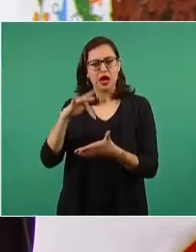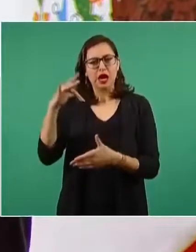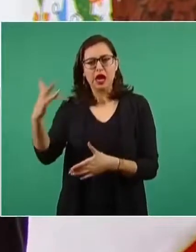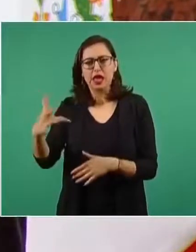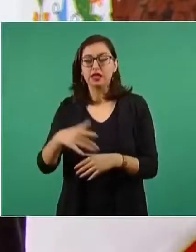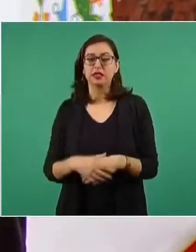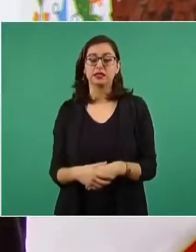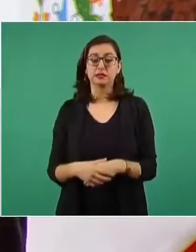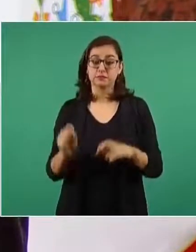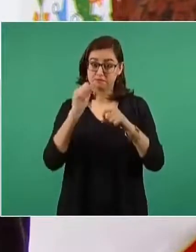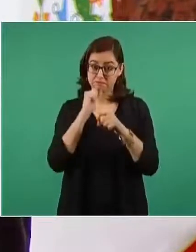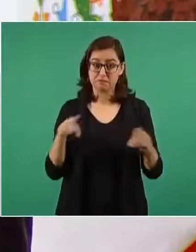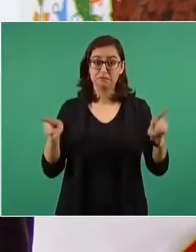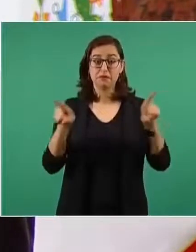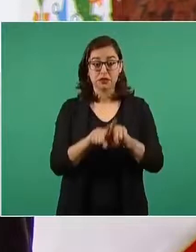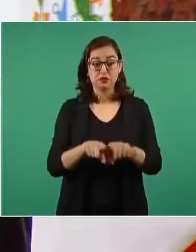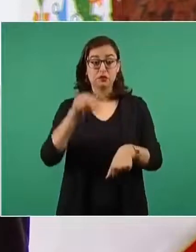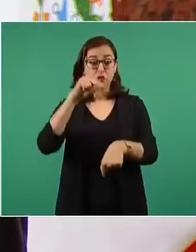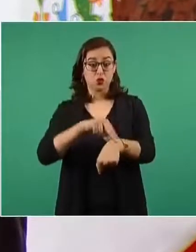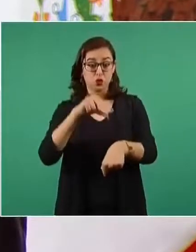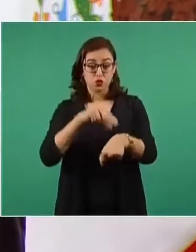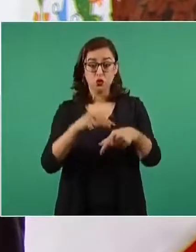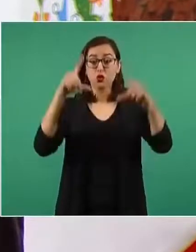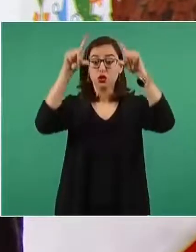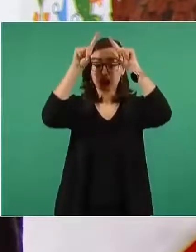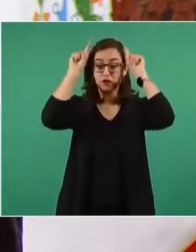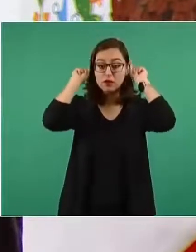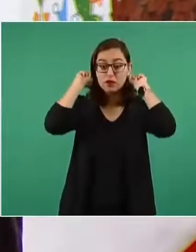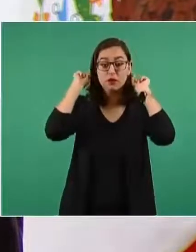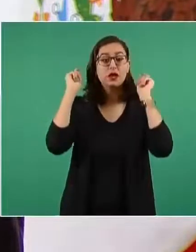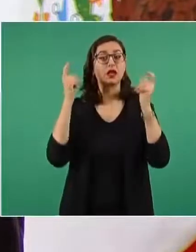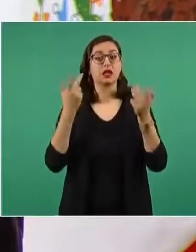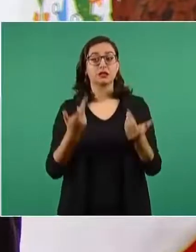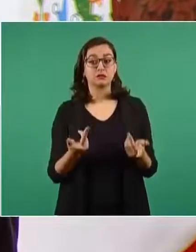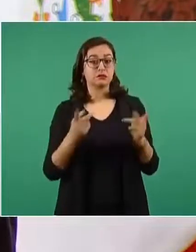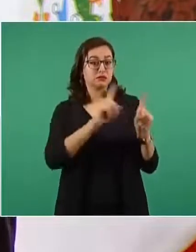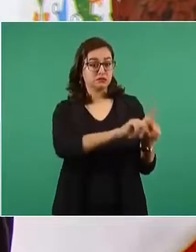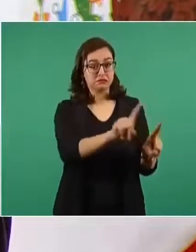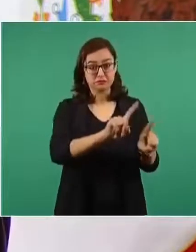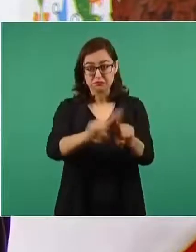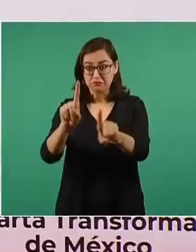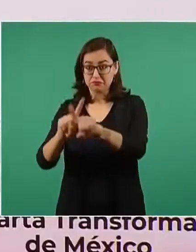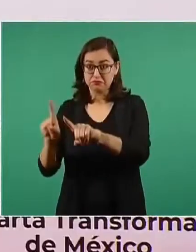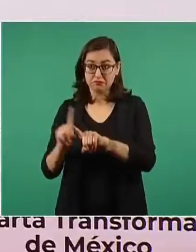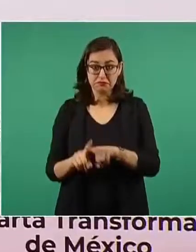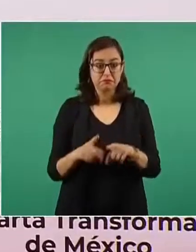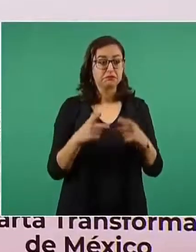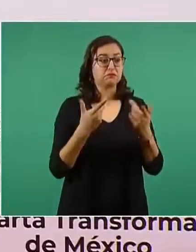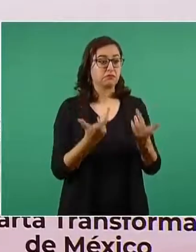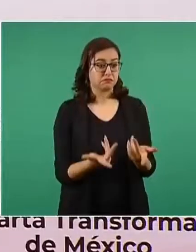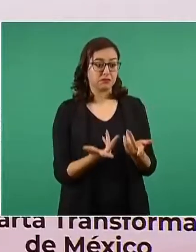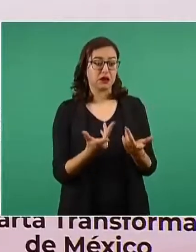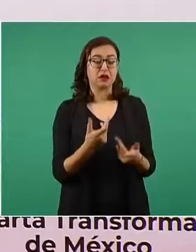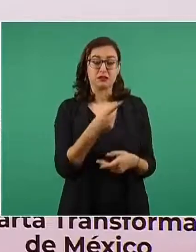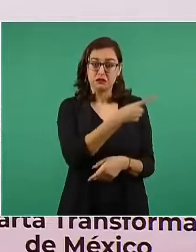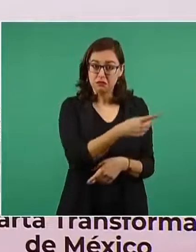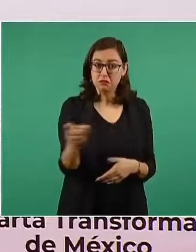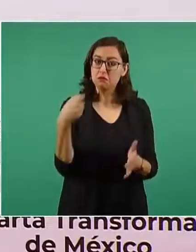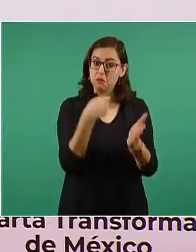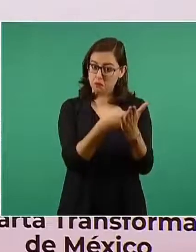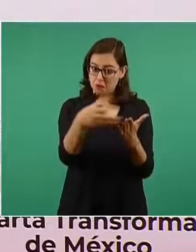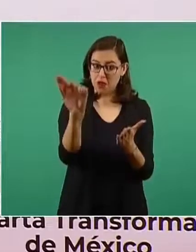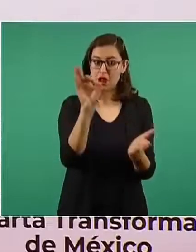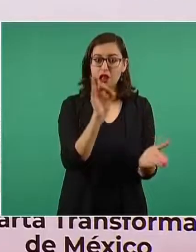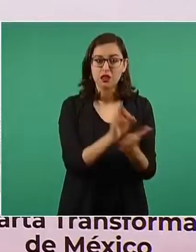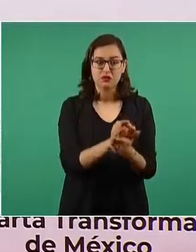la fuerza, pero normalmente era con esta fórmula de que usaron